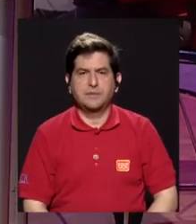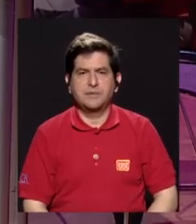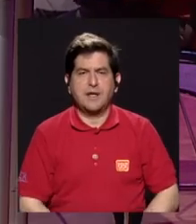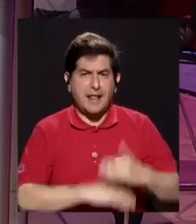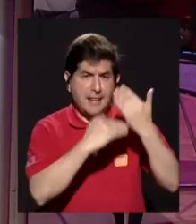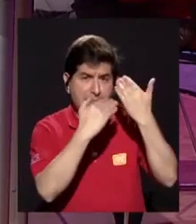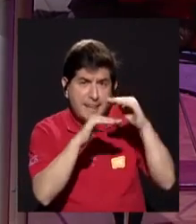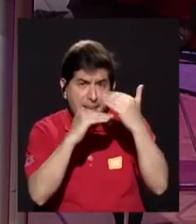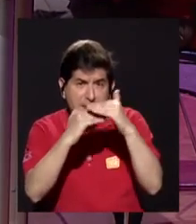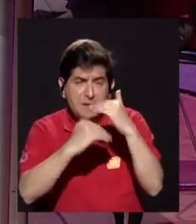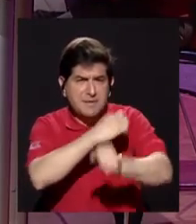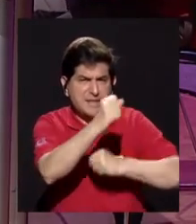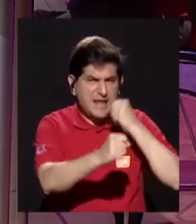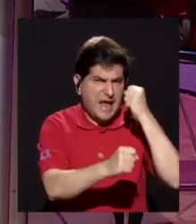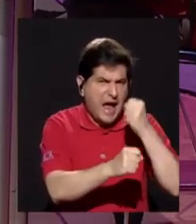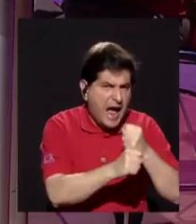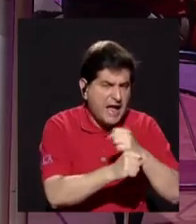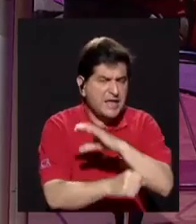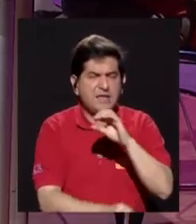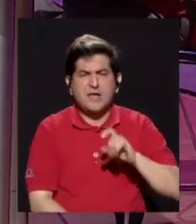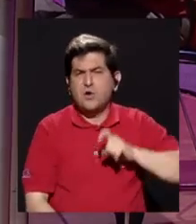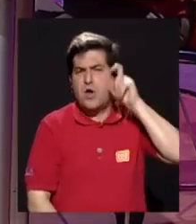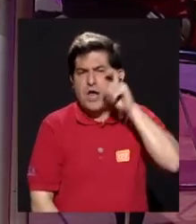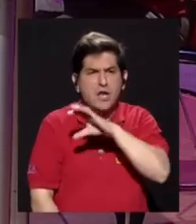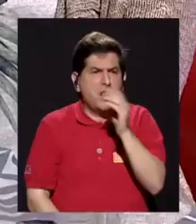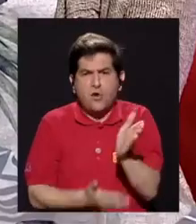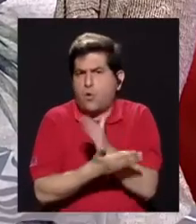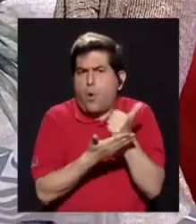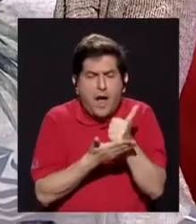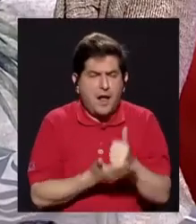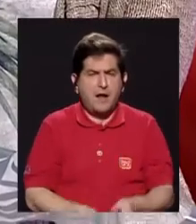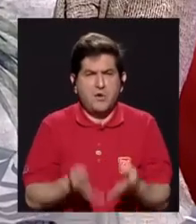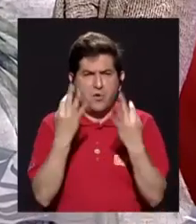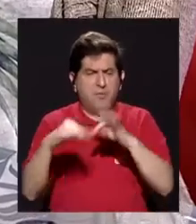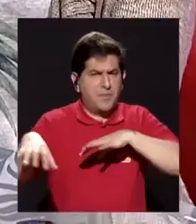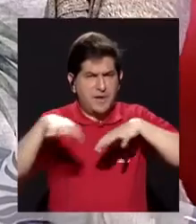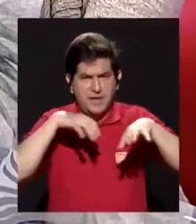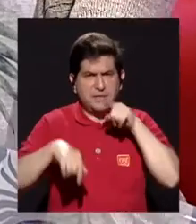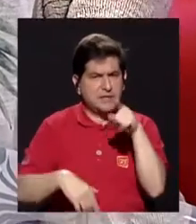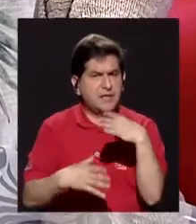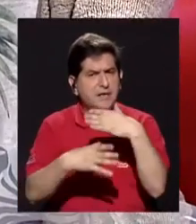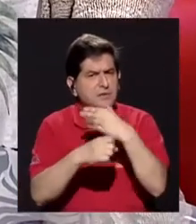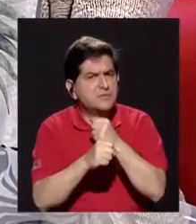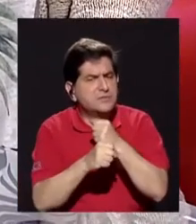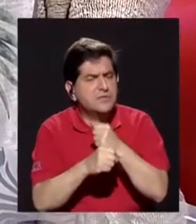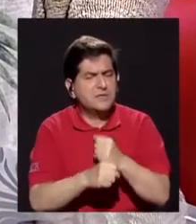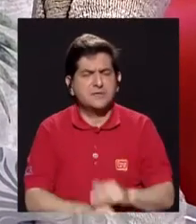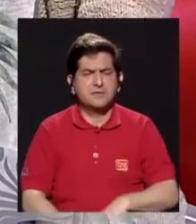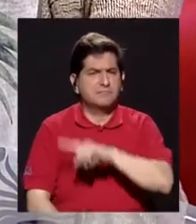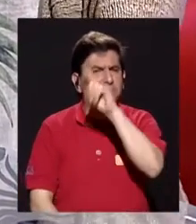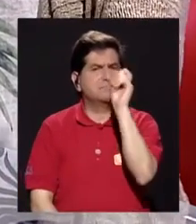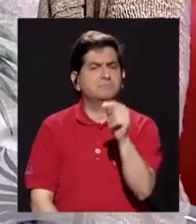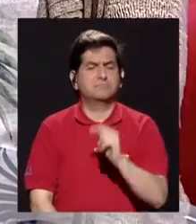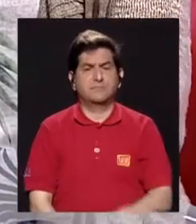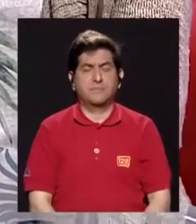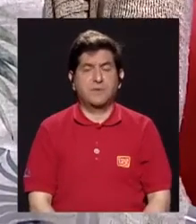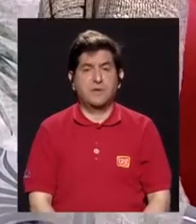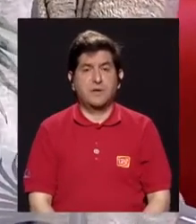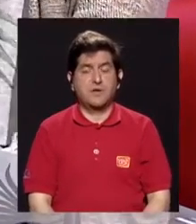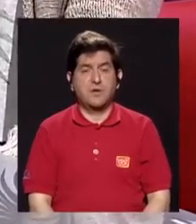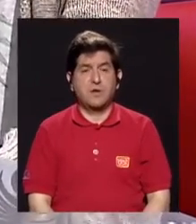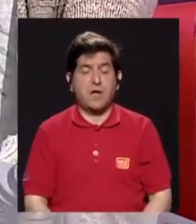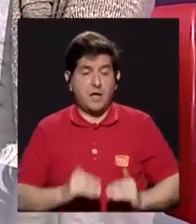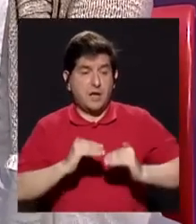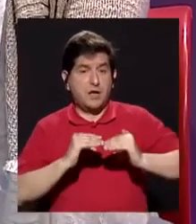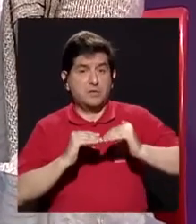si hay limitaciones por edad, por género, ¿o qué? Para hacer una actividad como la que ustedes realizan. A ver. Bueno, en